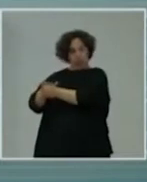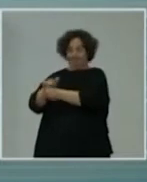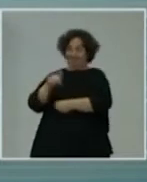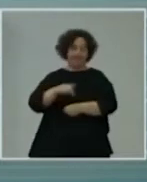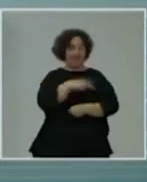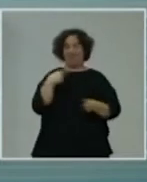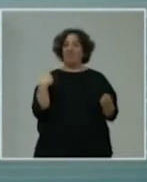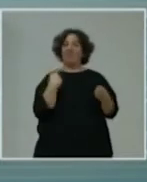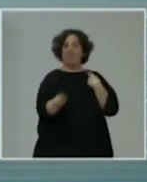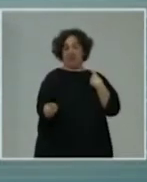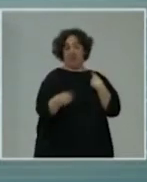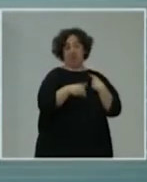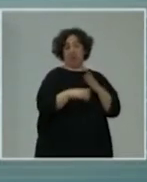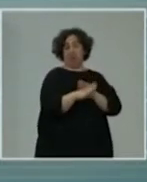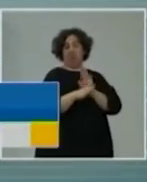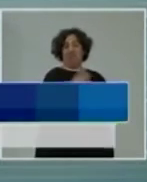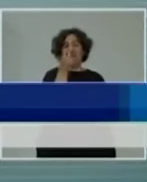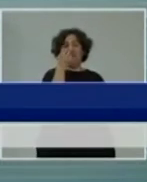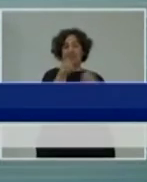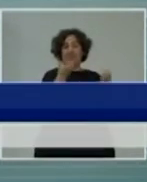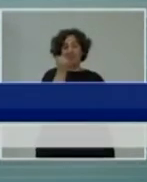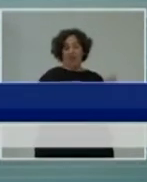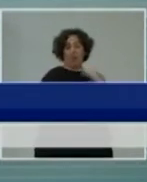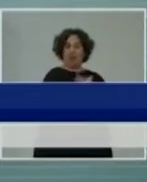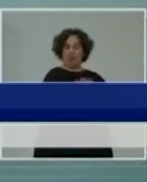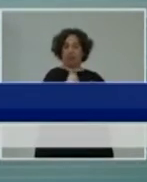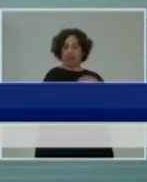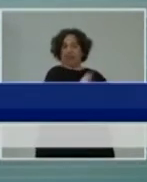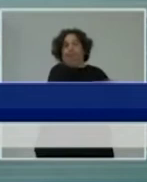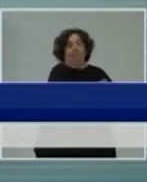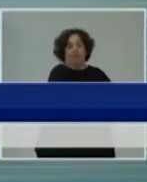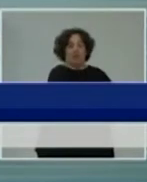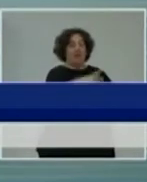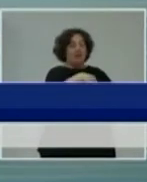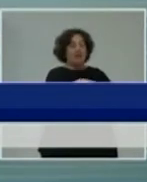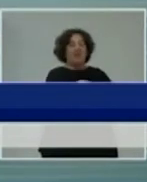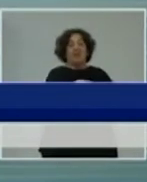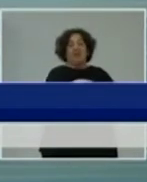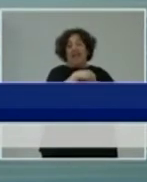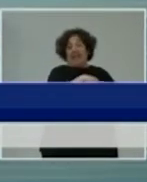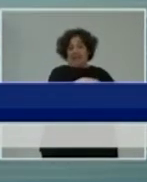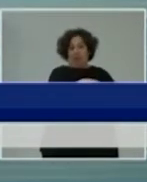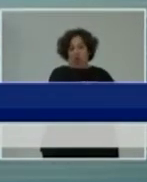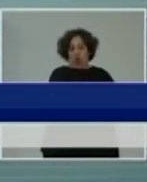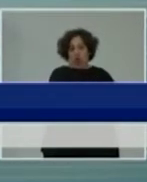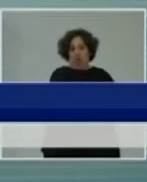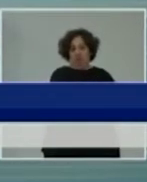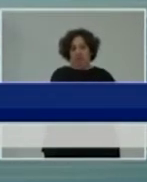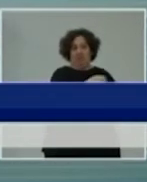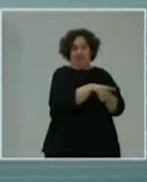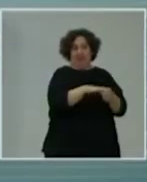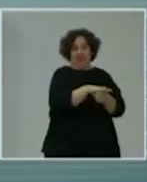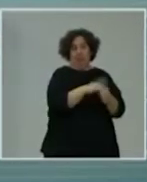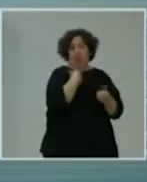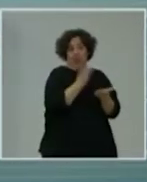Nosotros hemos mantenido una actividad económica constante. La apertura de los interiores, por lo que les comentaba anteriormente, por la evidencia